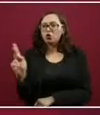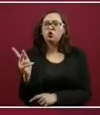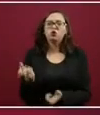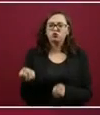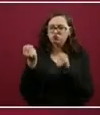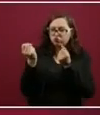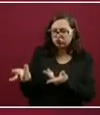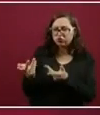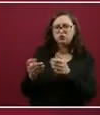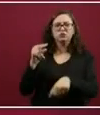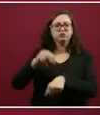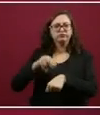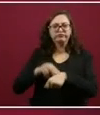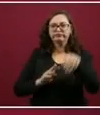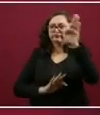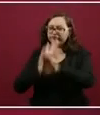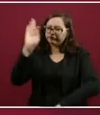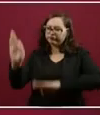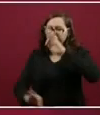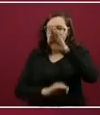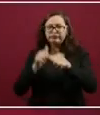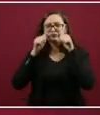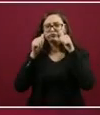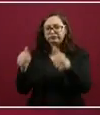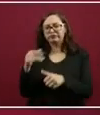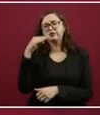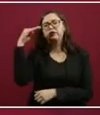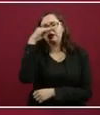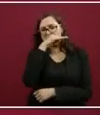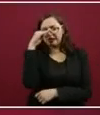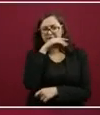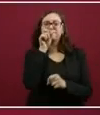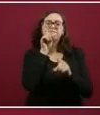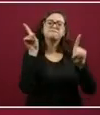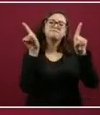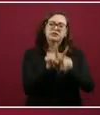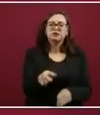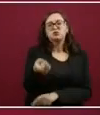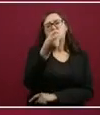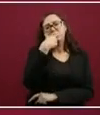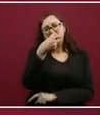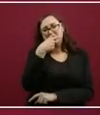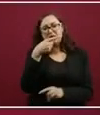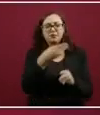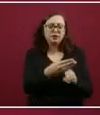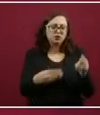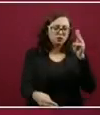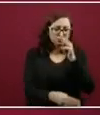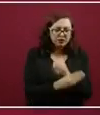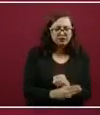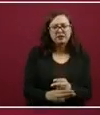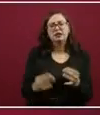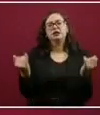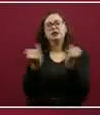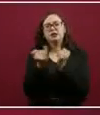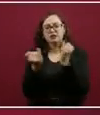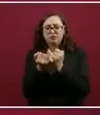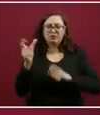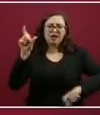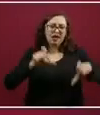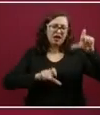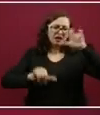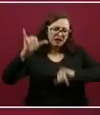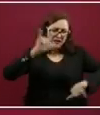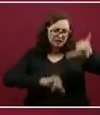atención médica y hospitalaria gratuita, incluidos el suministro de medicamentos, materiales de curación y exámenes clínicos. De